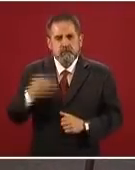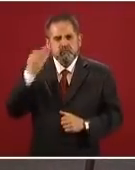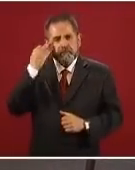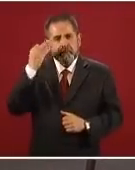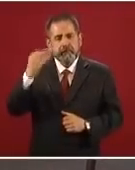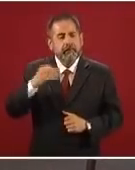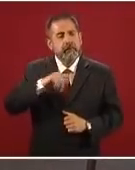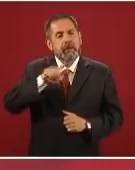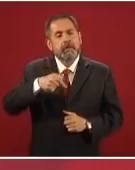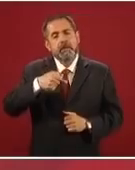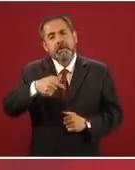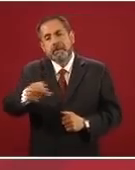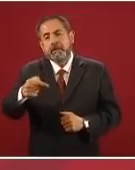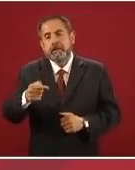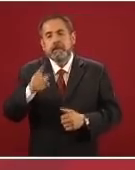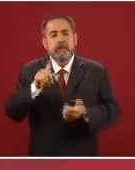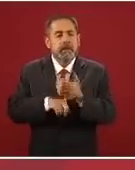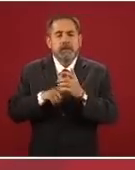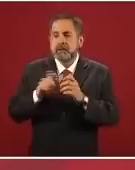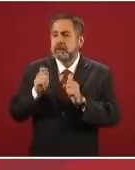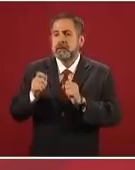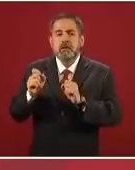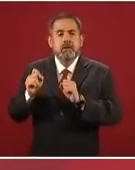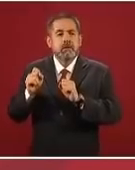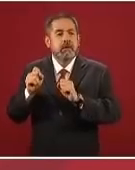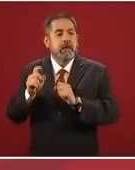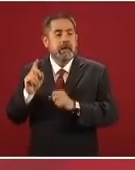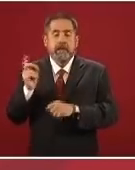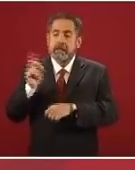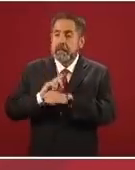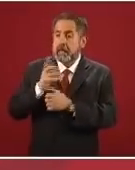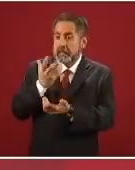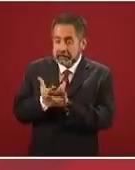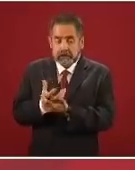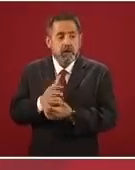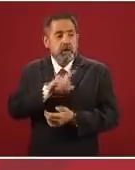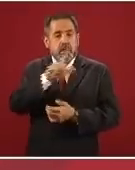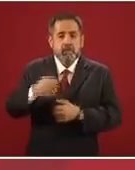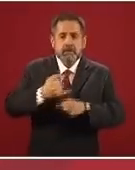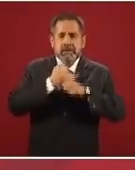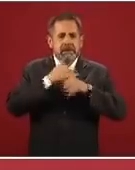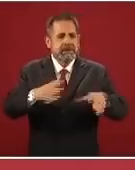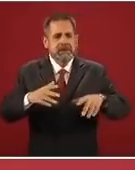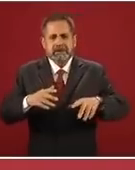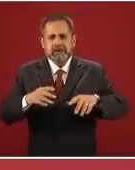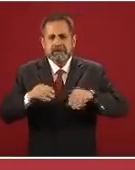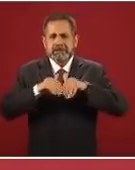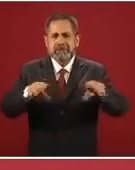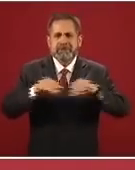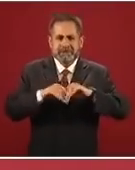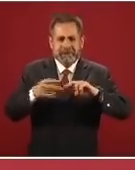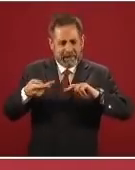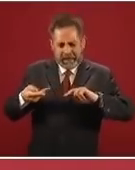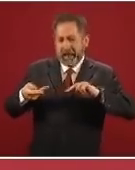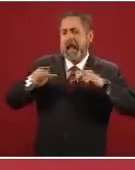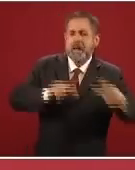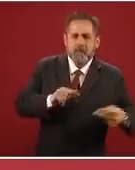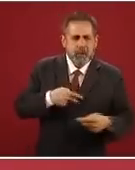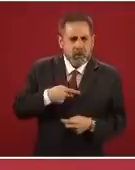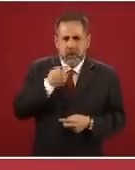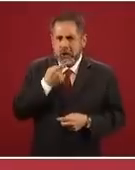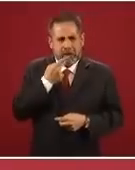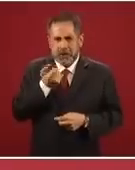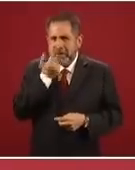días y después de un puente comenzó una información absolutamente contraria a lo que yo había